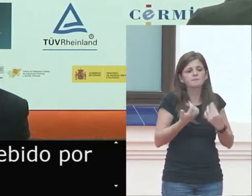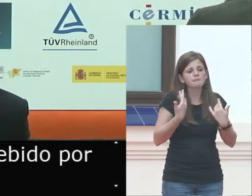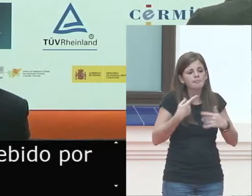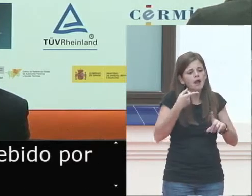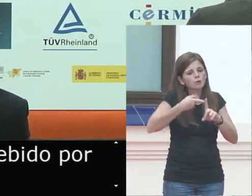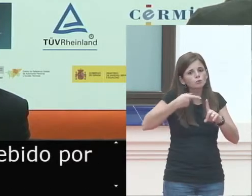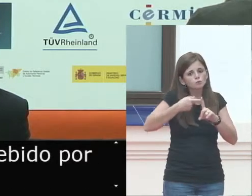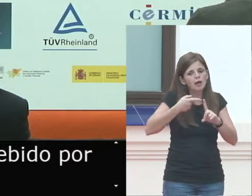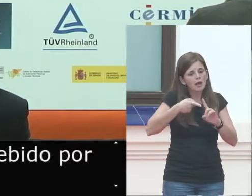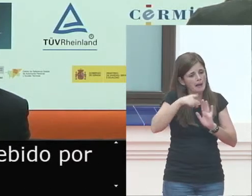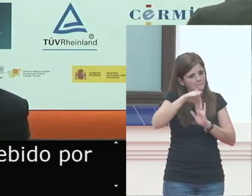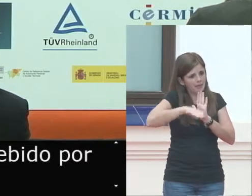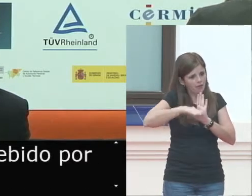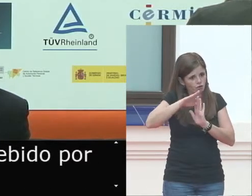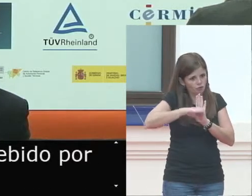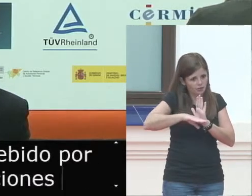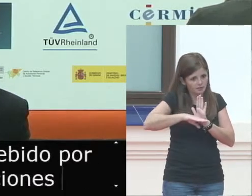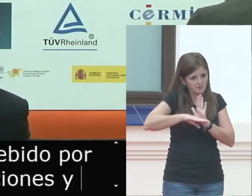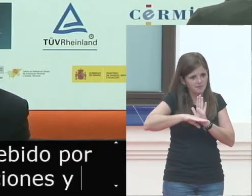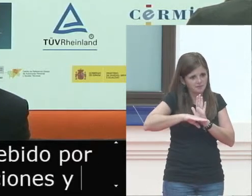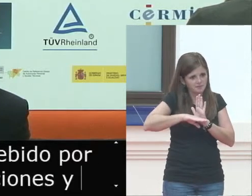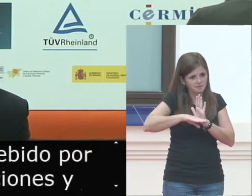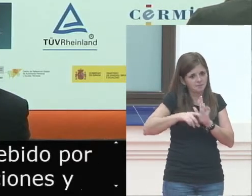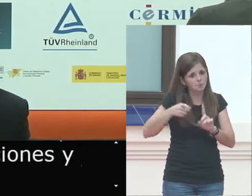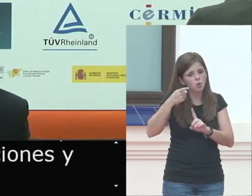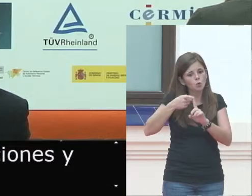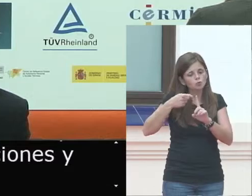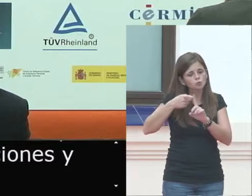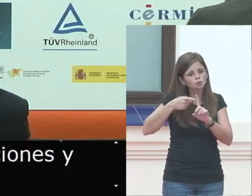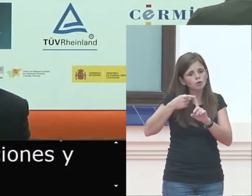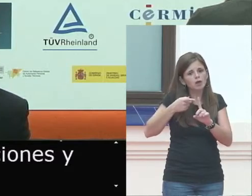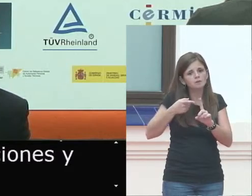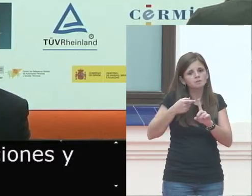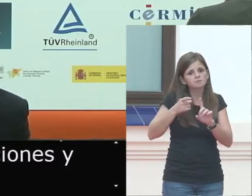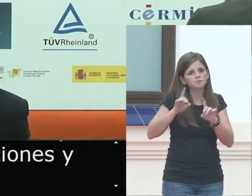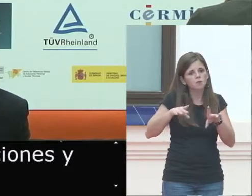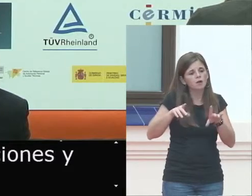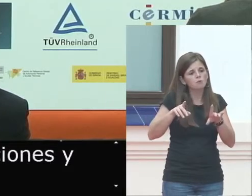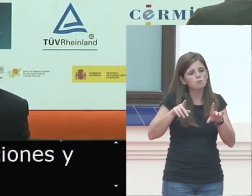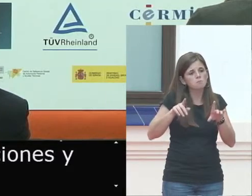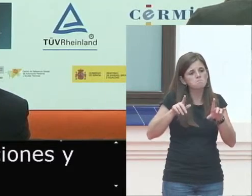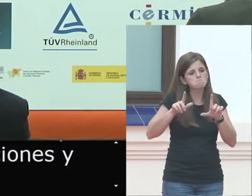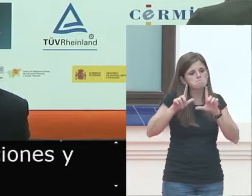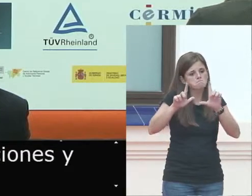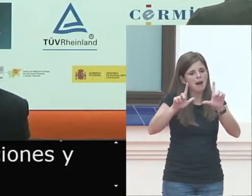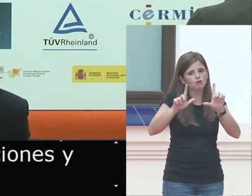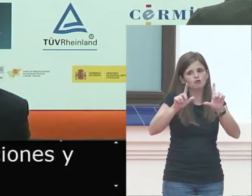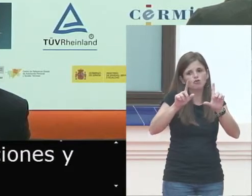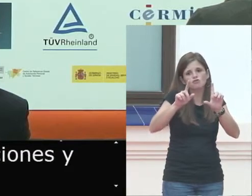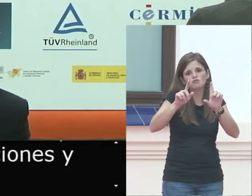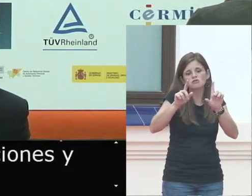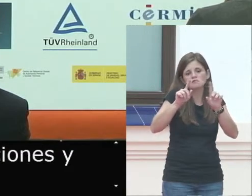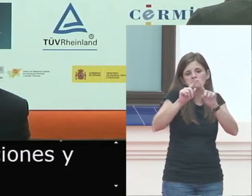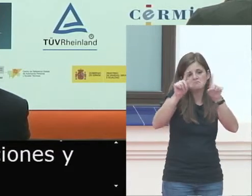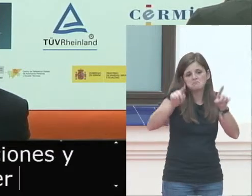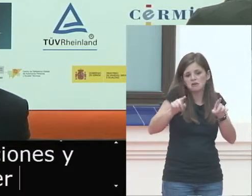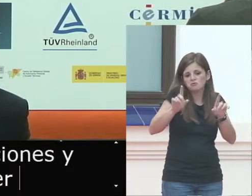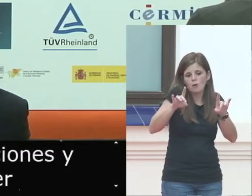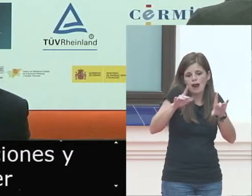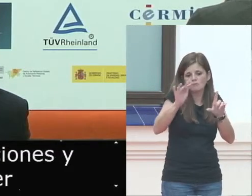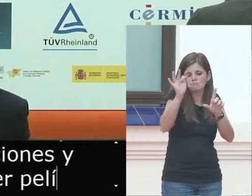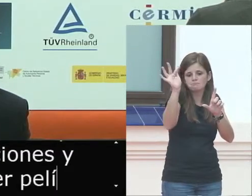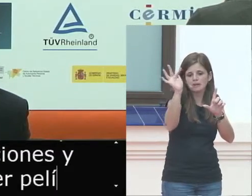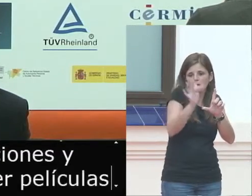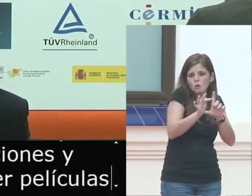aplicaciones y era usado como un marco donde poner